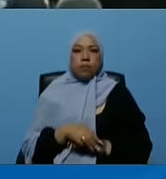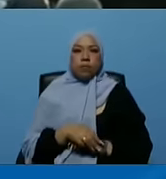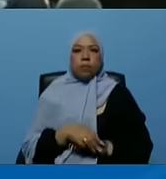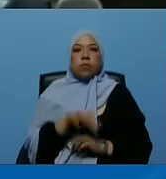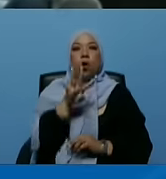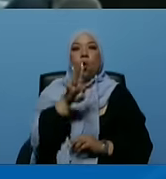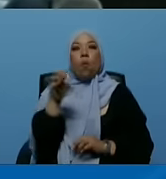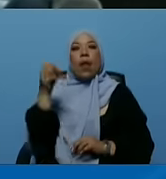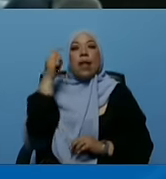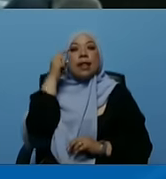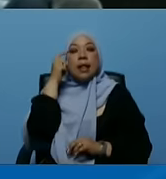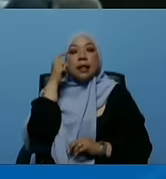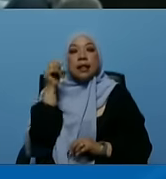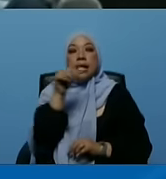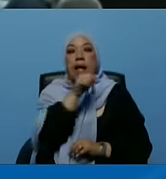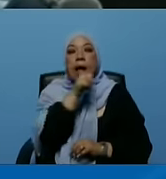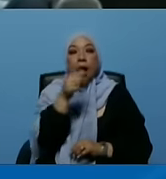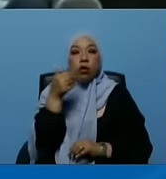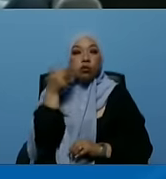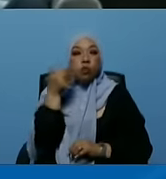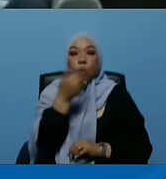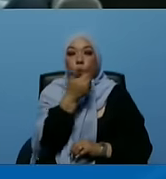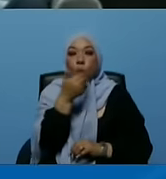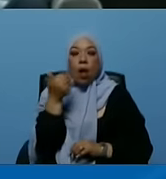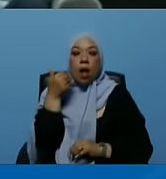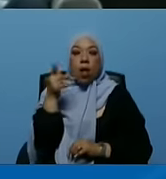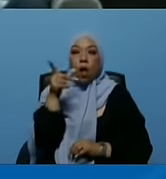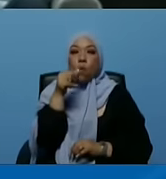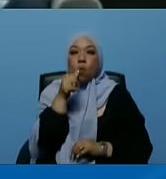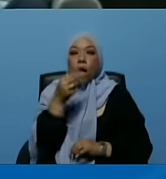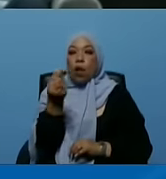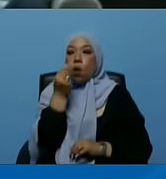40 días en ayuno, y le dijo,